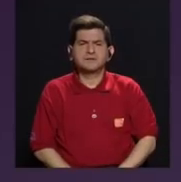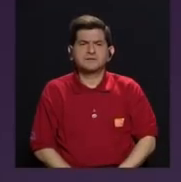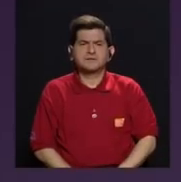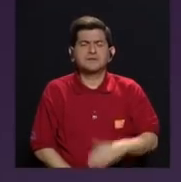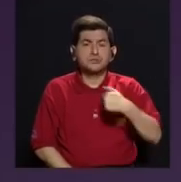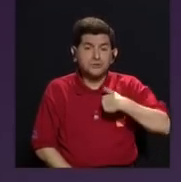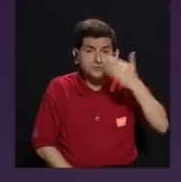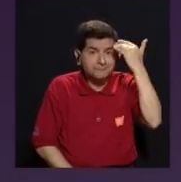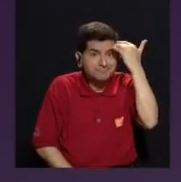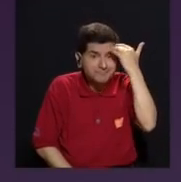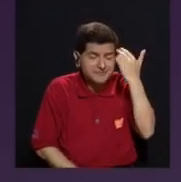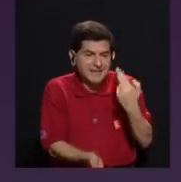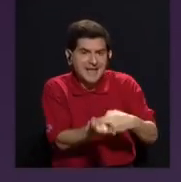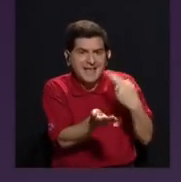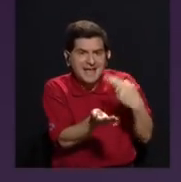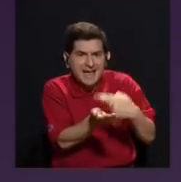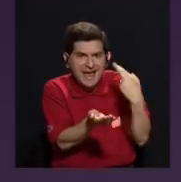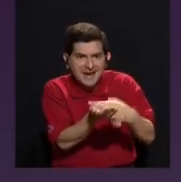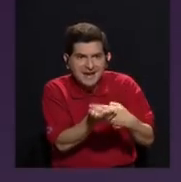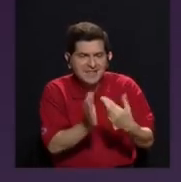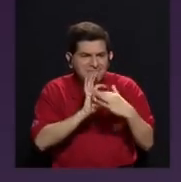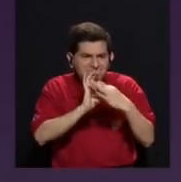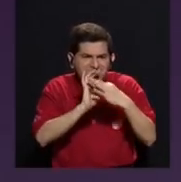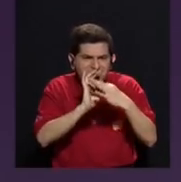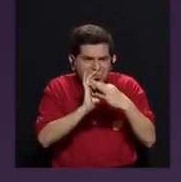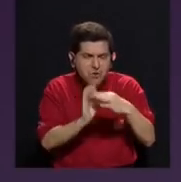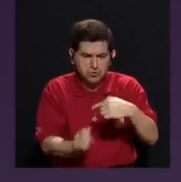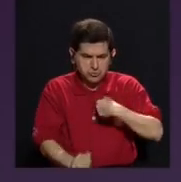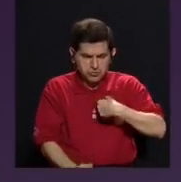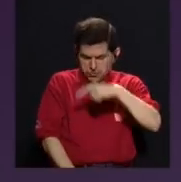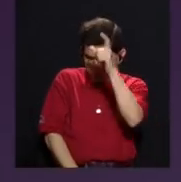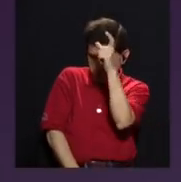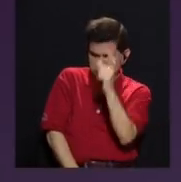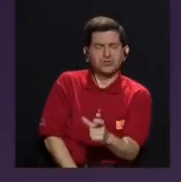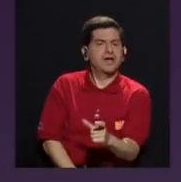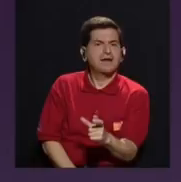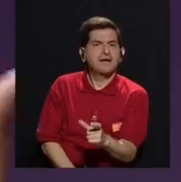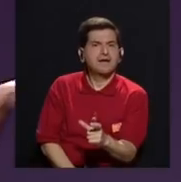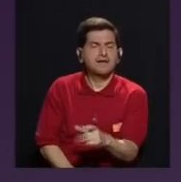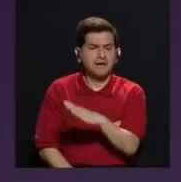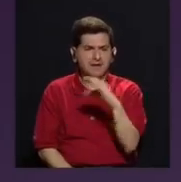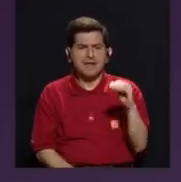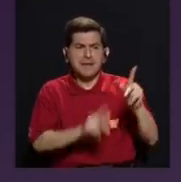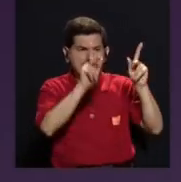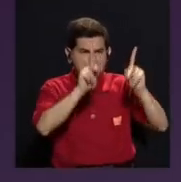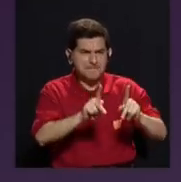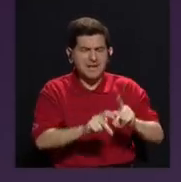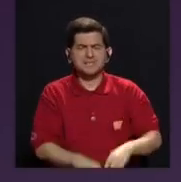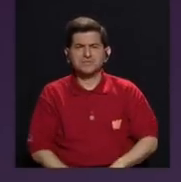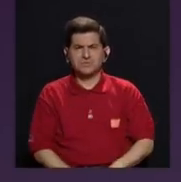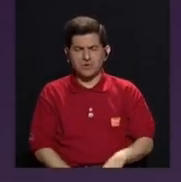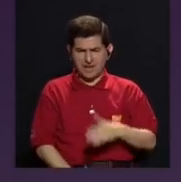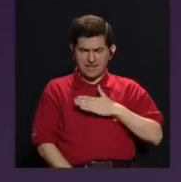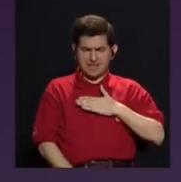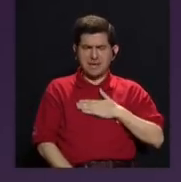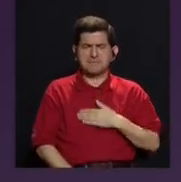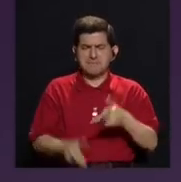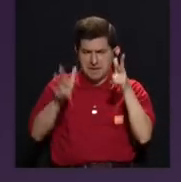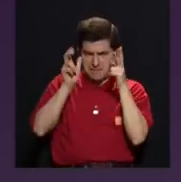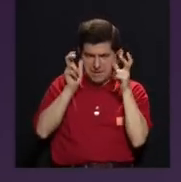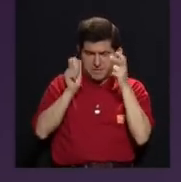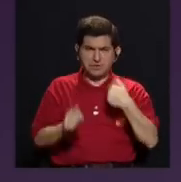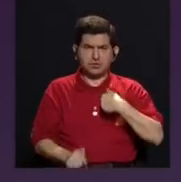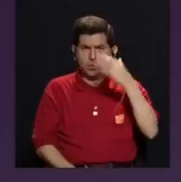saber que el ritmo que tiene que ver más con con quien yo soy y con lo que la gente percibe de mí como una mujer negra